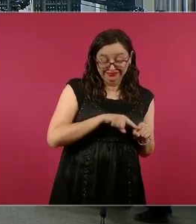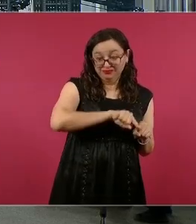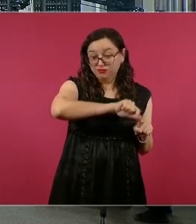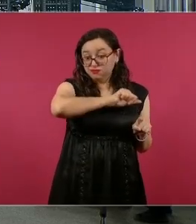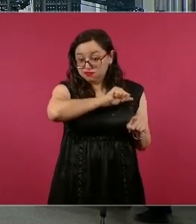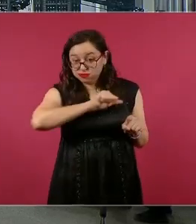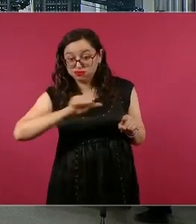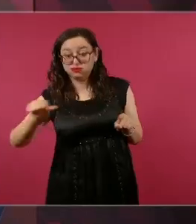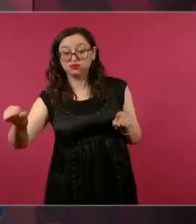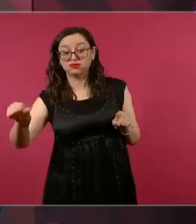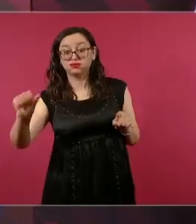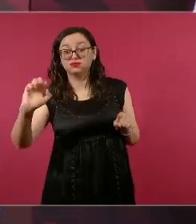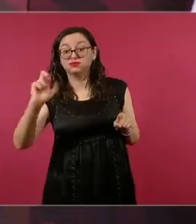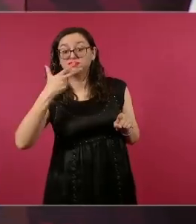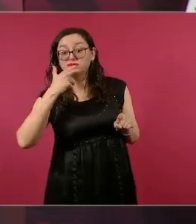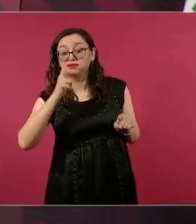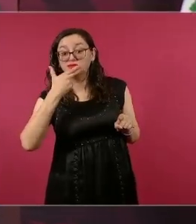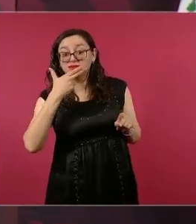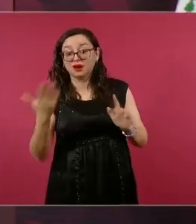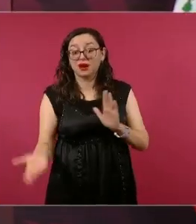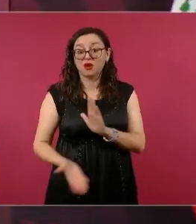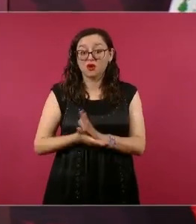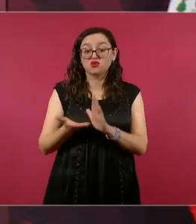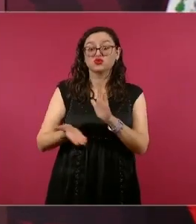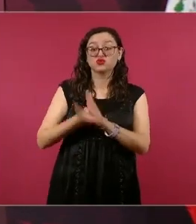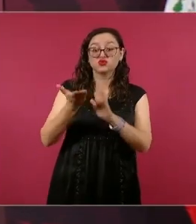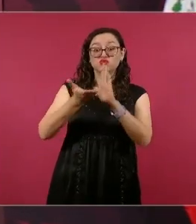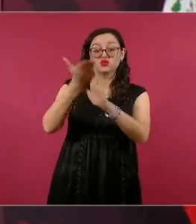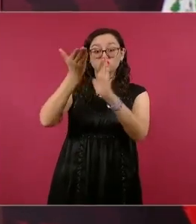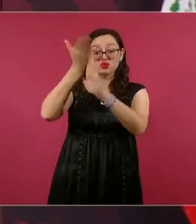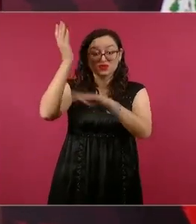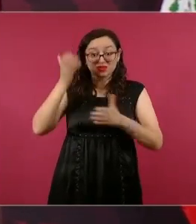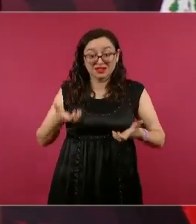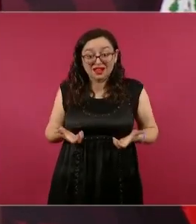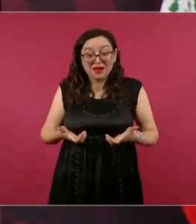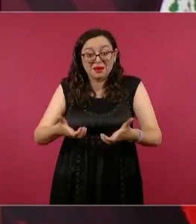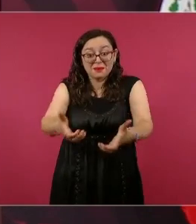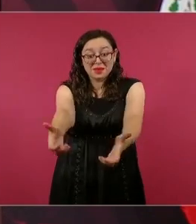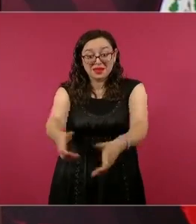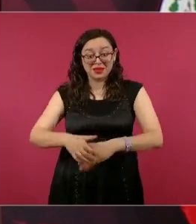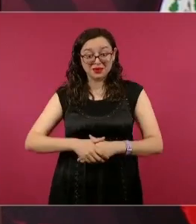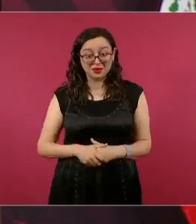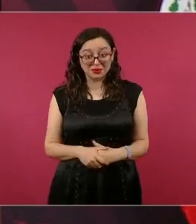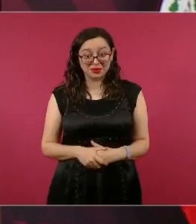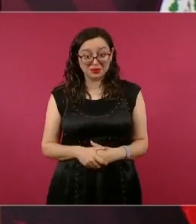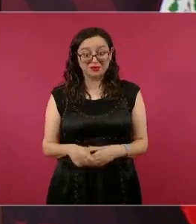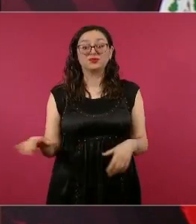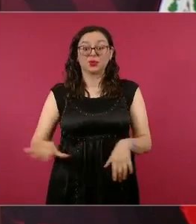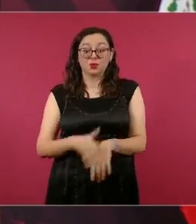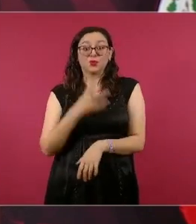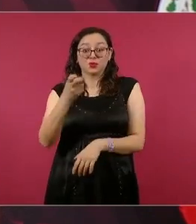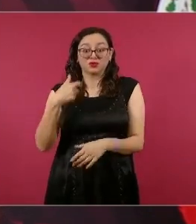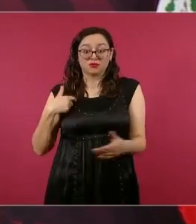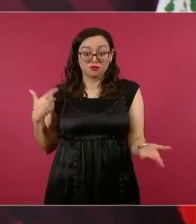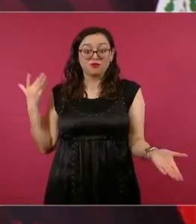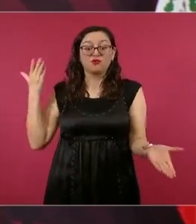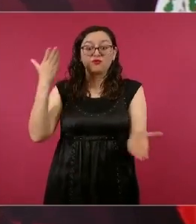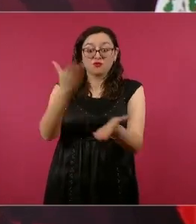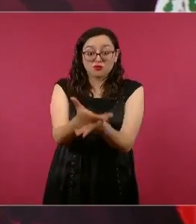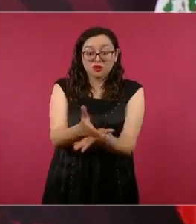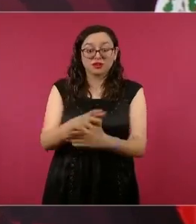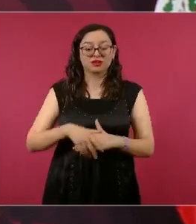a Guadalupe y Calvo, Chihuahua. Y por eso fui,